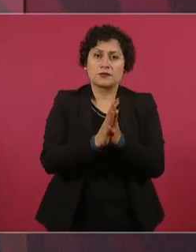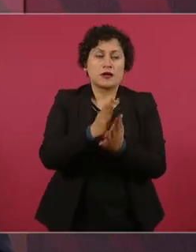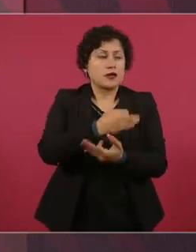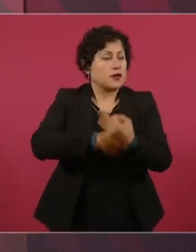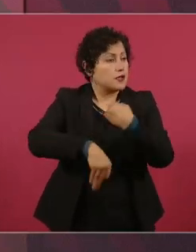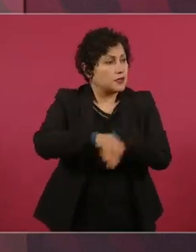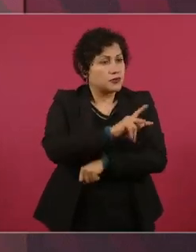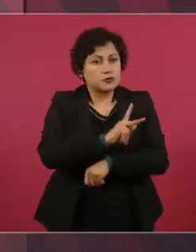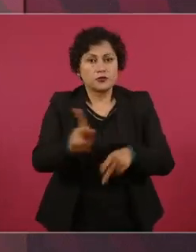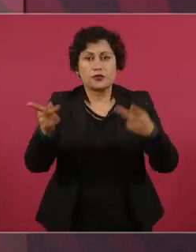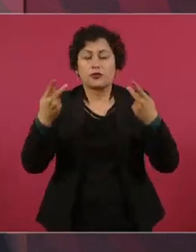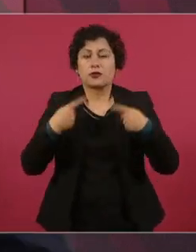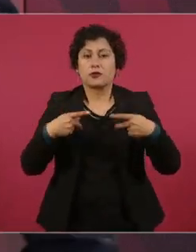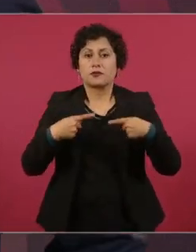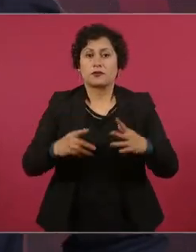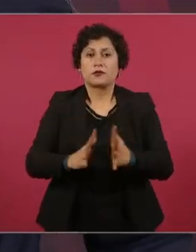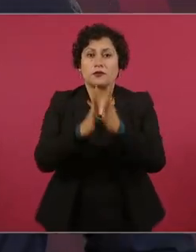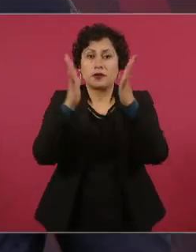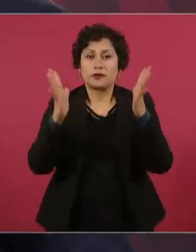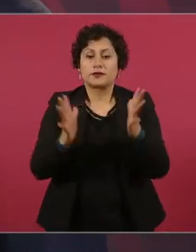entonces, que